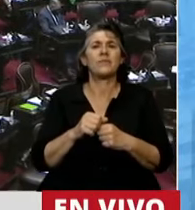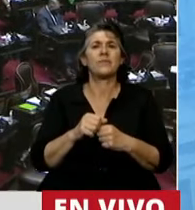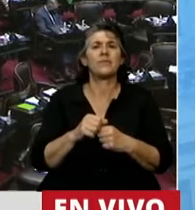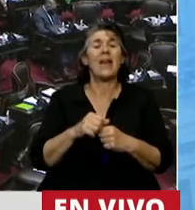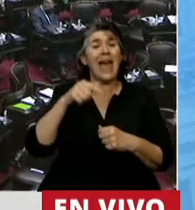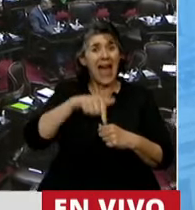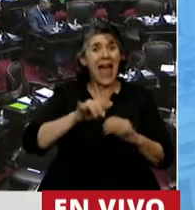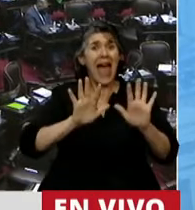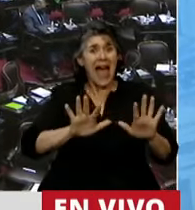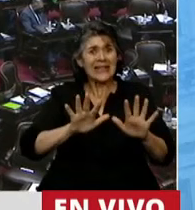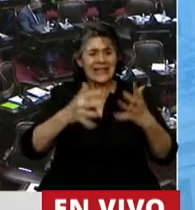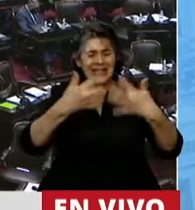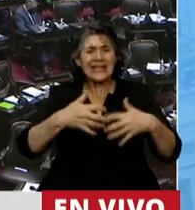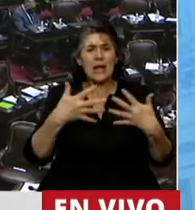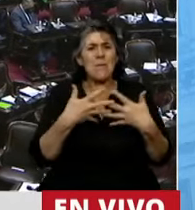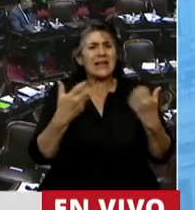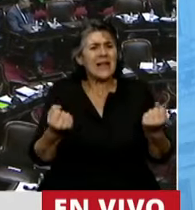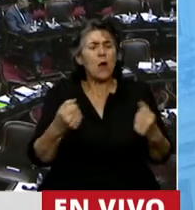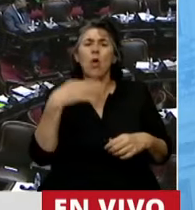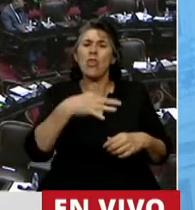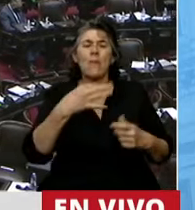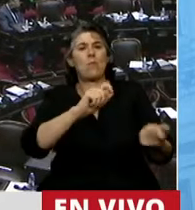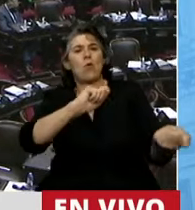actualidad, debemos cambiar.